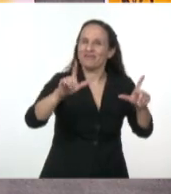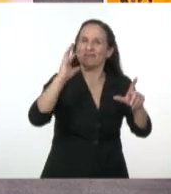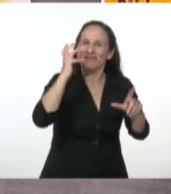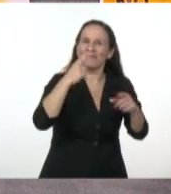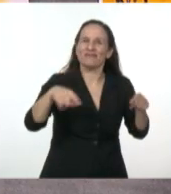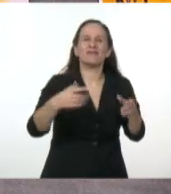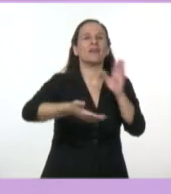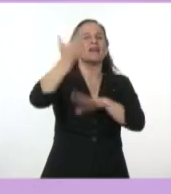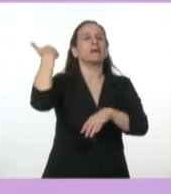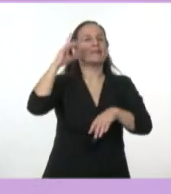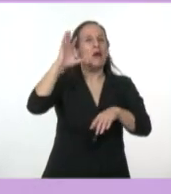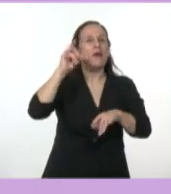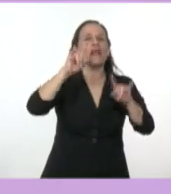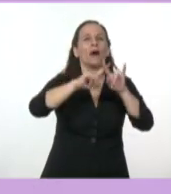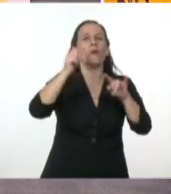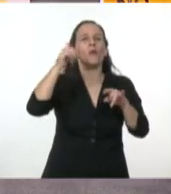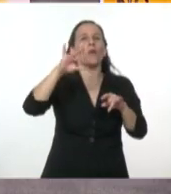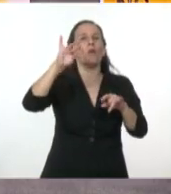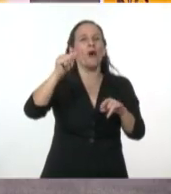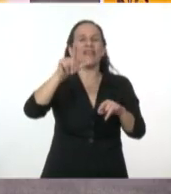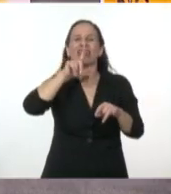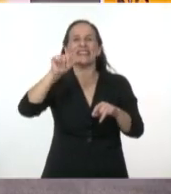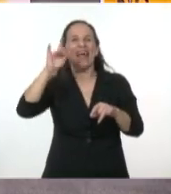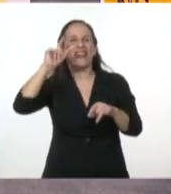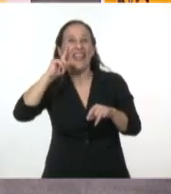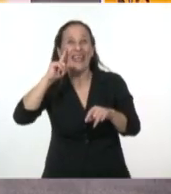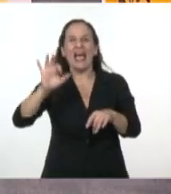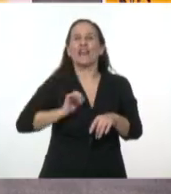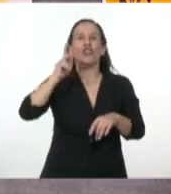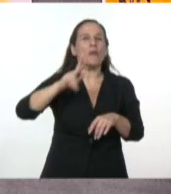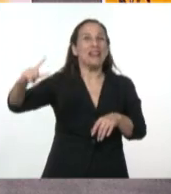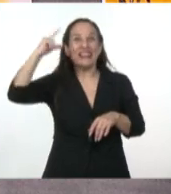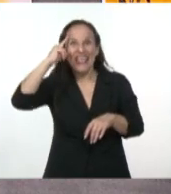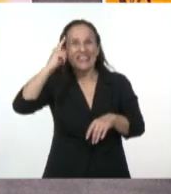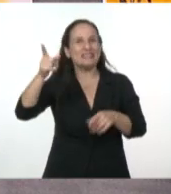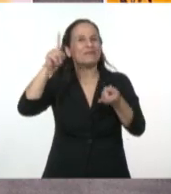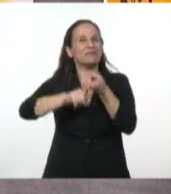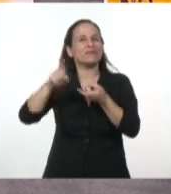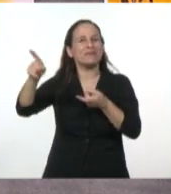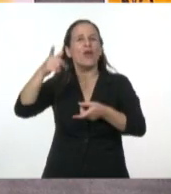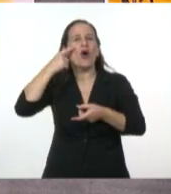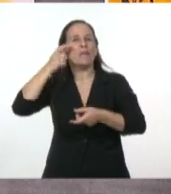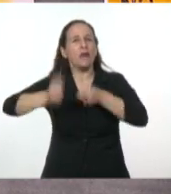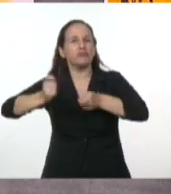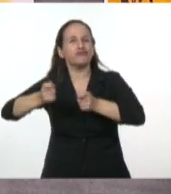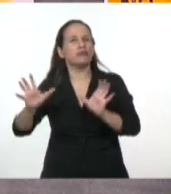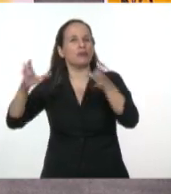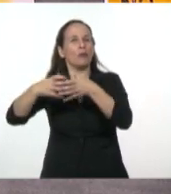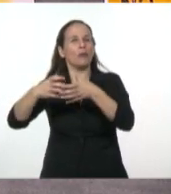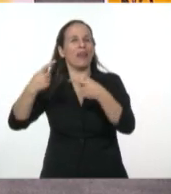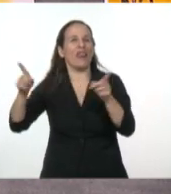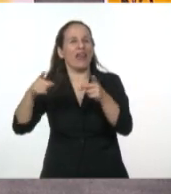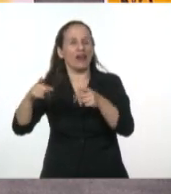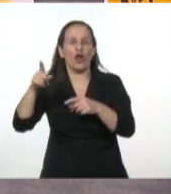de Wanda Tadei. No sé si vos te acordás. Sí. Durante el 2010, Wanda Tadei era la mujer de un baterista de una banda de rock. De Callejeros, sí.